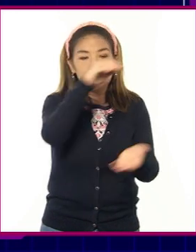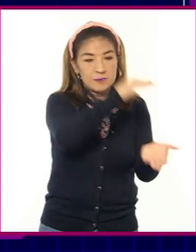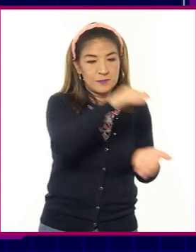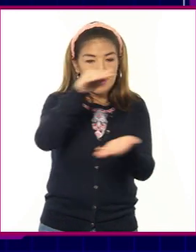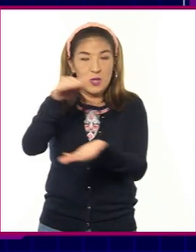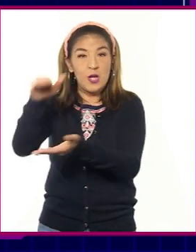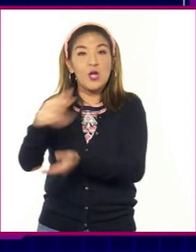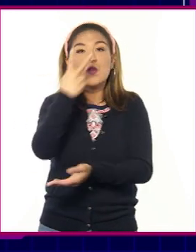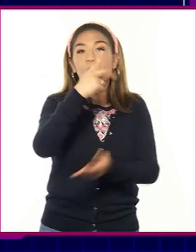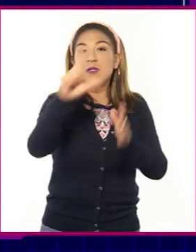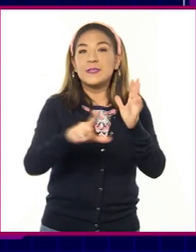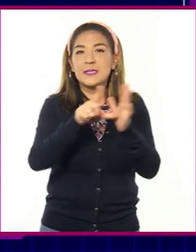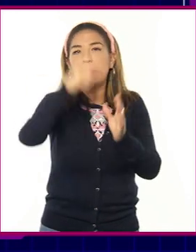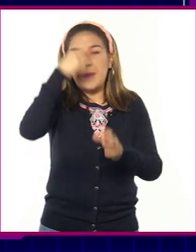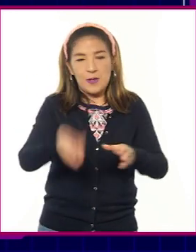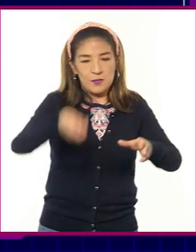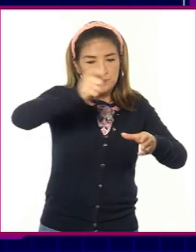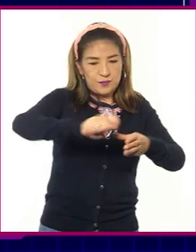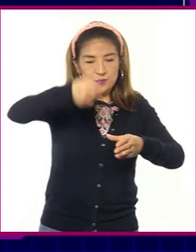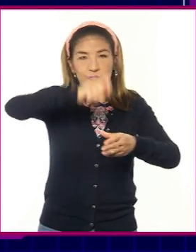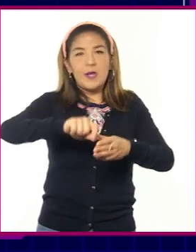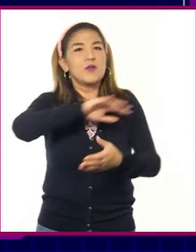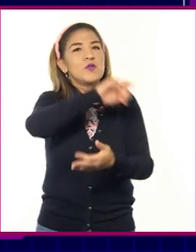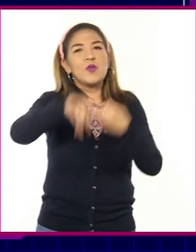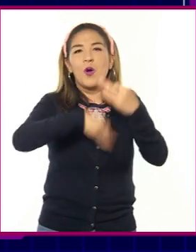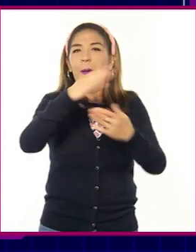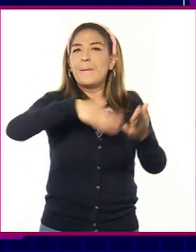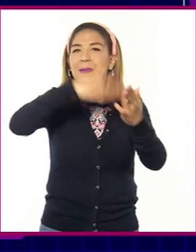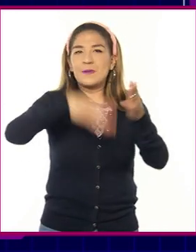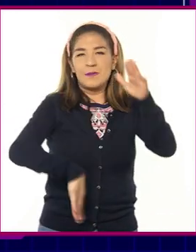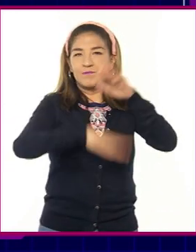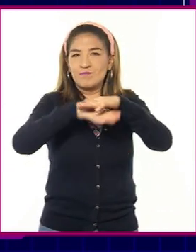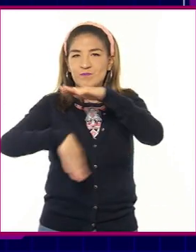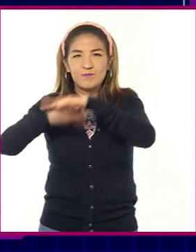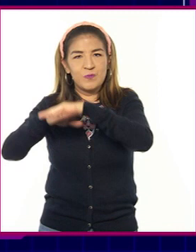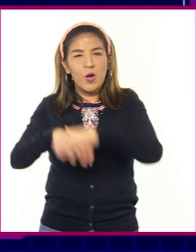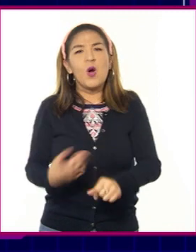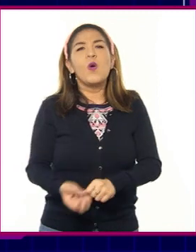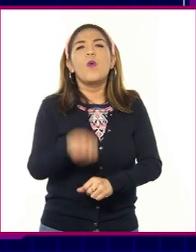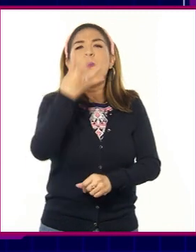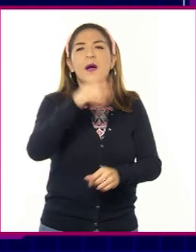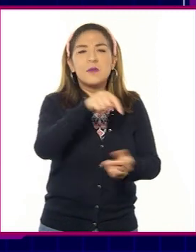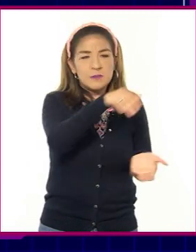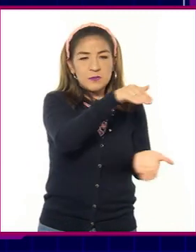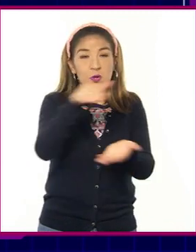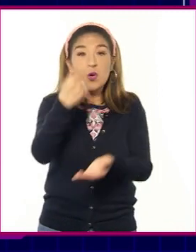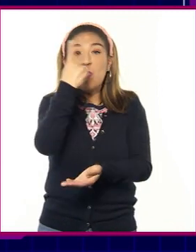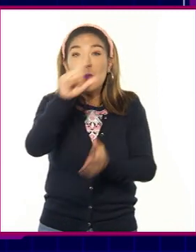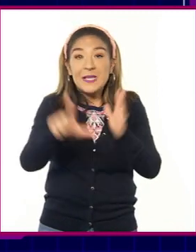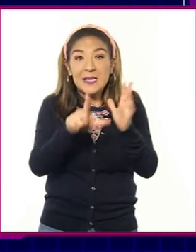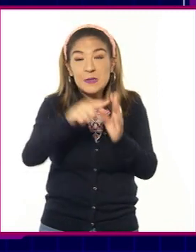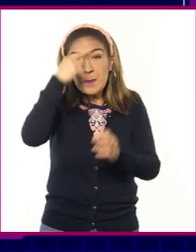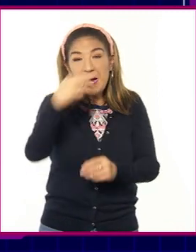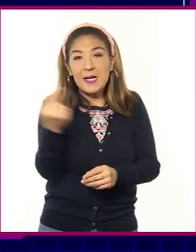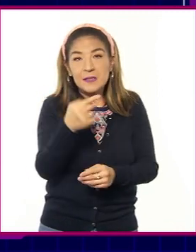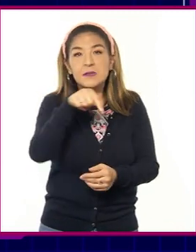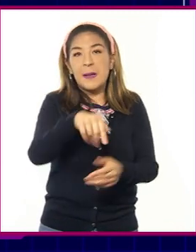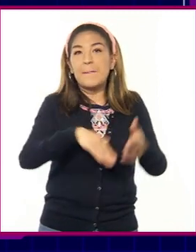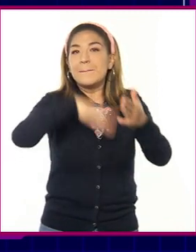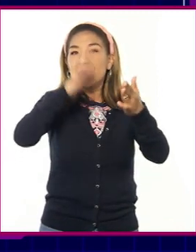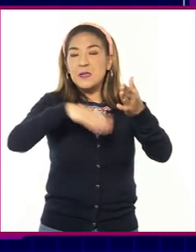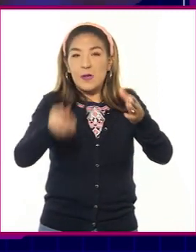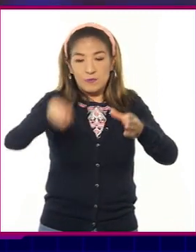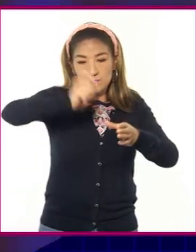de 2 litros para envasar toda la pintura. ¿Cuántos envases de 1 litro se necesitan para envasar toda la